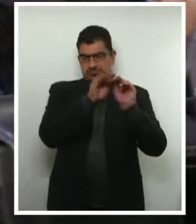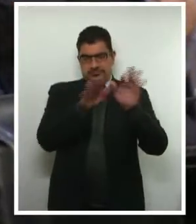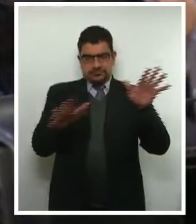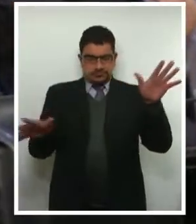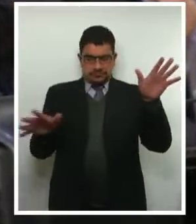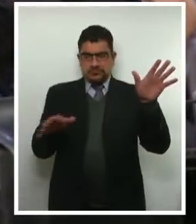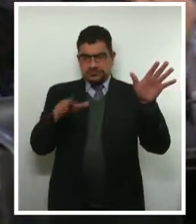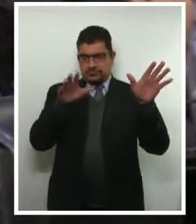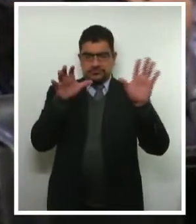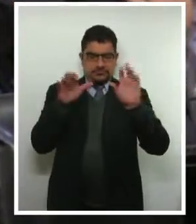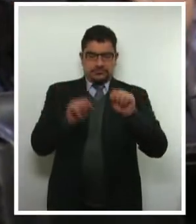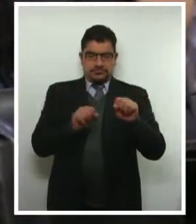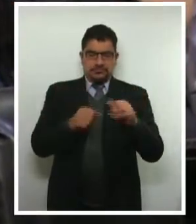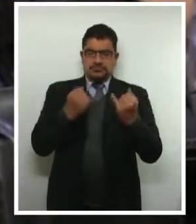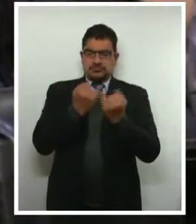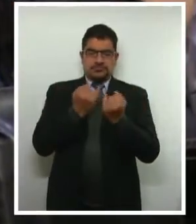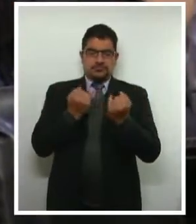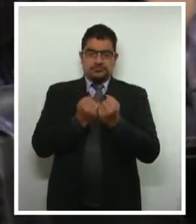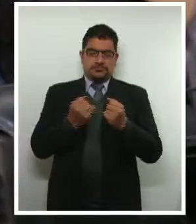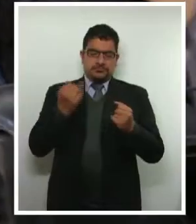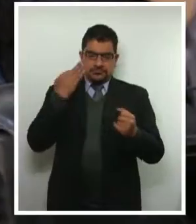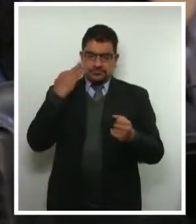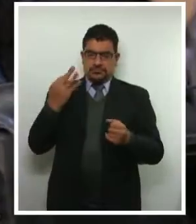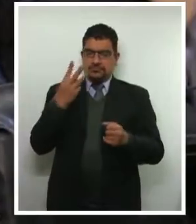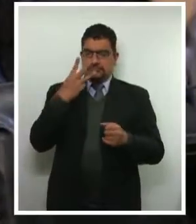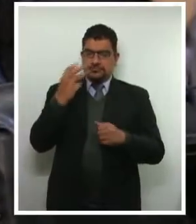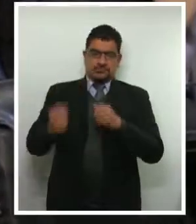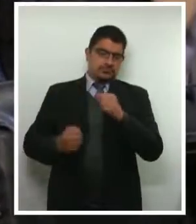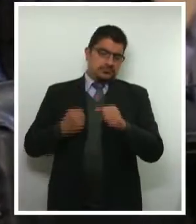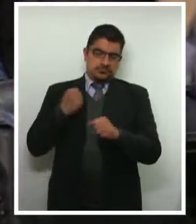por supuesto, a los 3 siglos de la colonia.